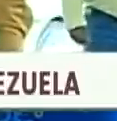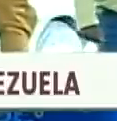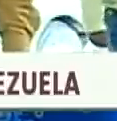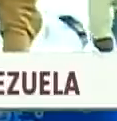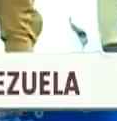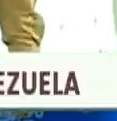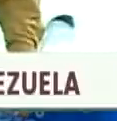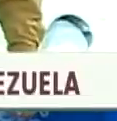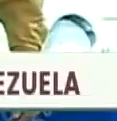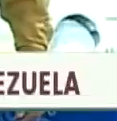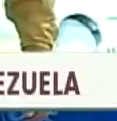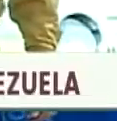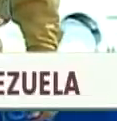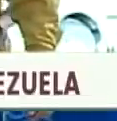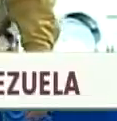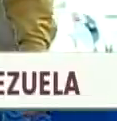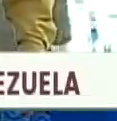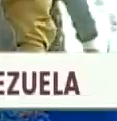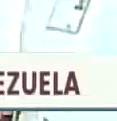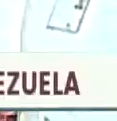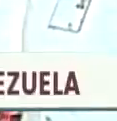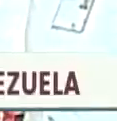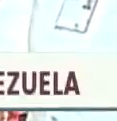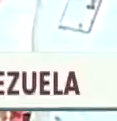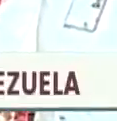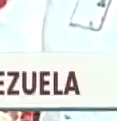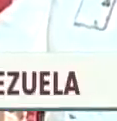de nueva sangre.